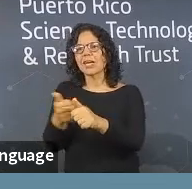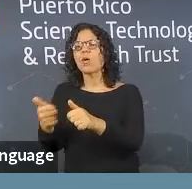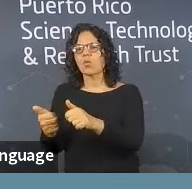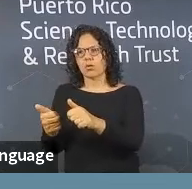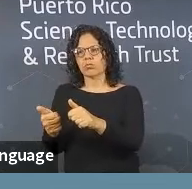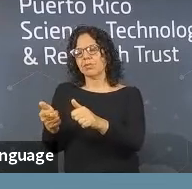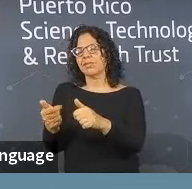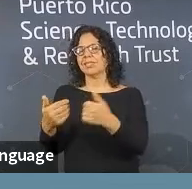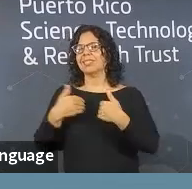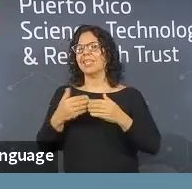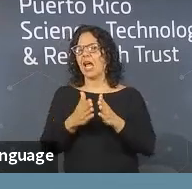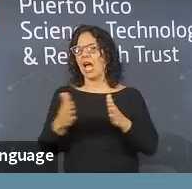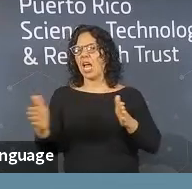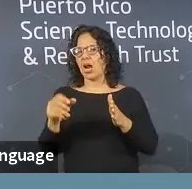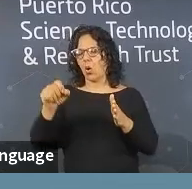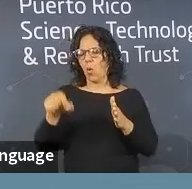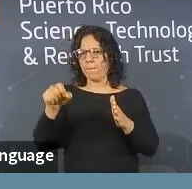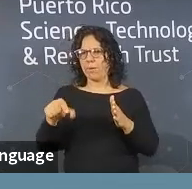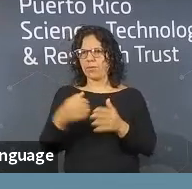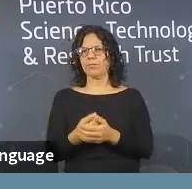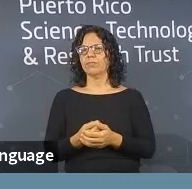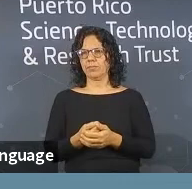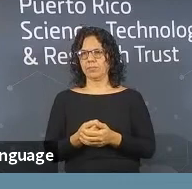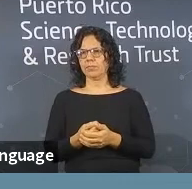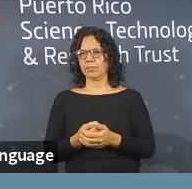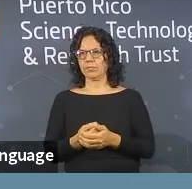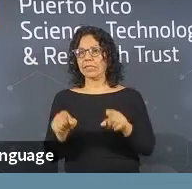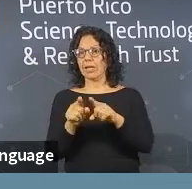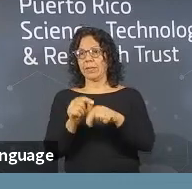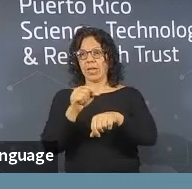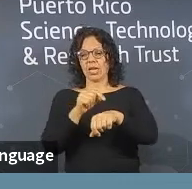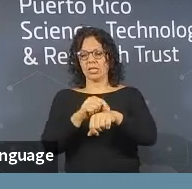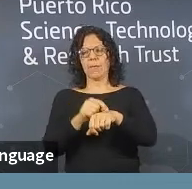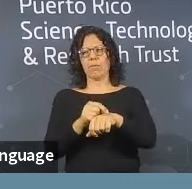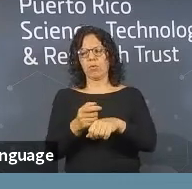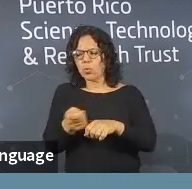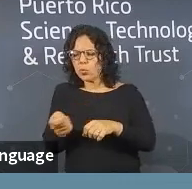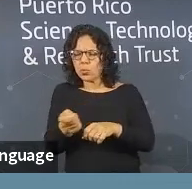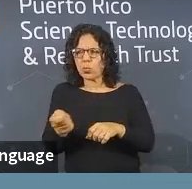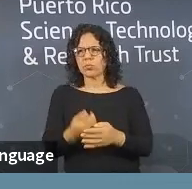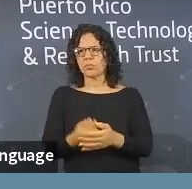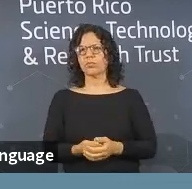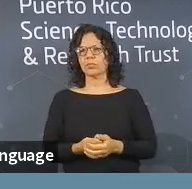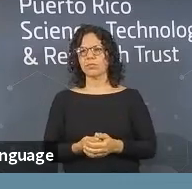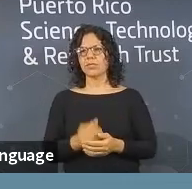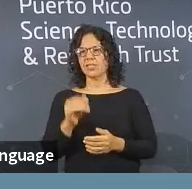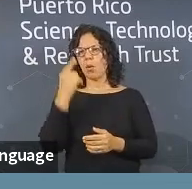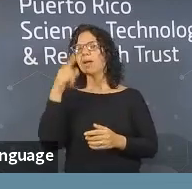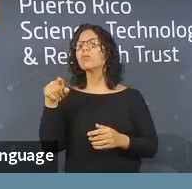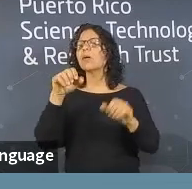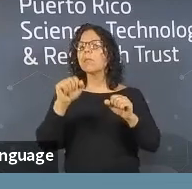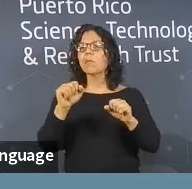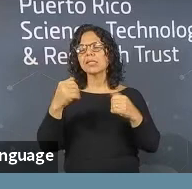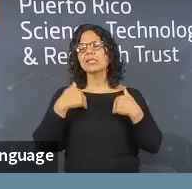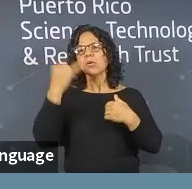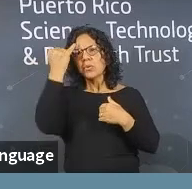su rango de gota. ¿Ok? Al mismo tiempo su dosis. Entonces, solo para que también tengan una imagen de lo que